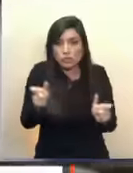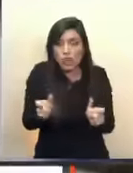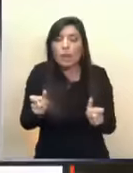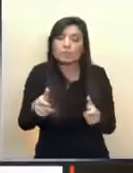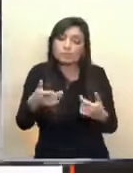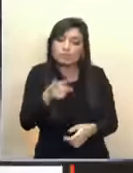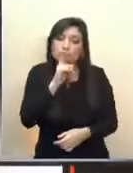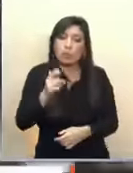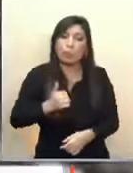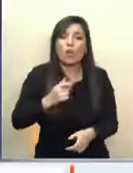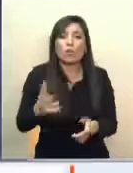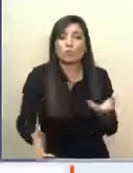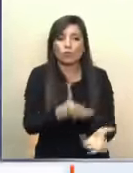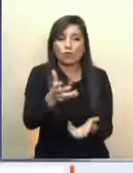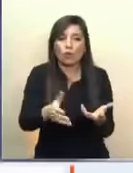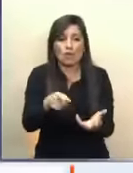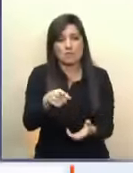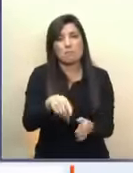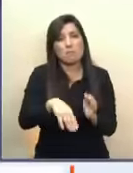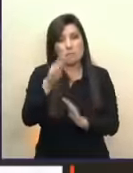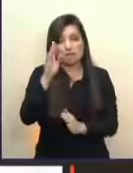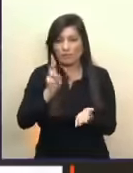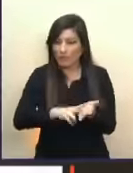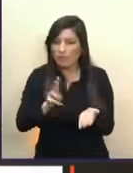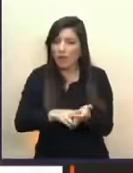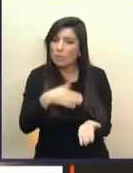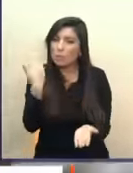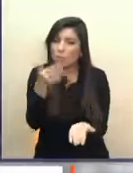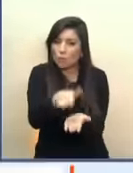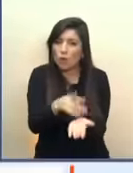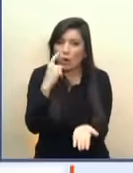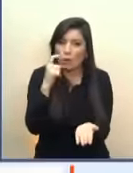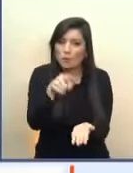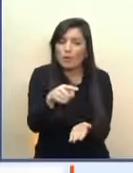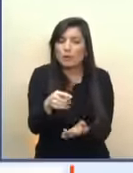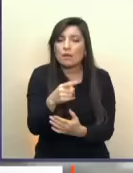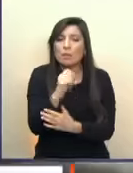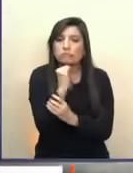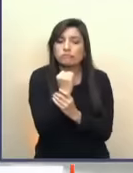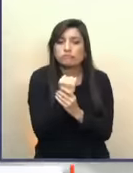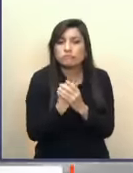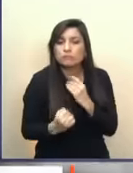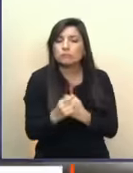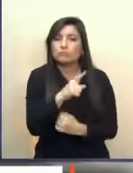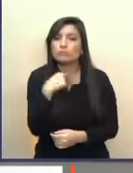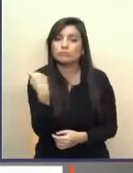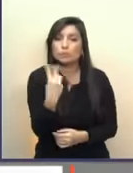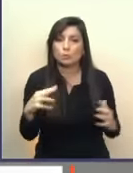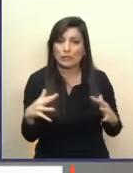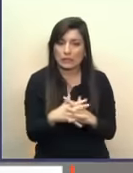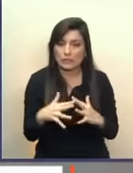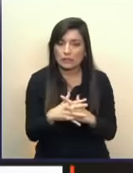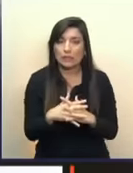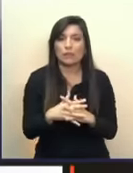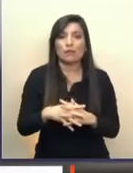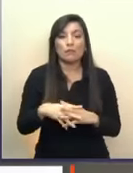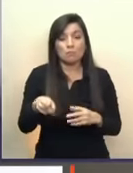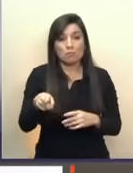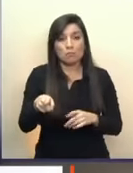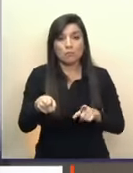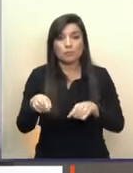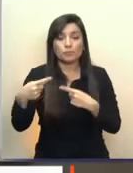más creció el mito. ¿Murió realmente el jerarca agobiado por el fracaso de su ejército? Los soviéticos finalmente tomaron